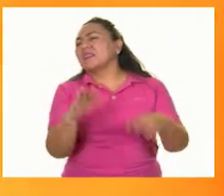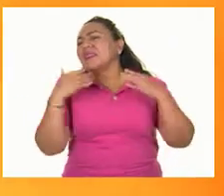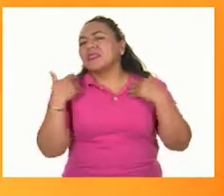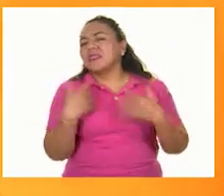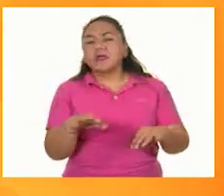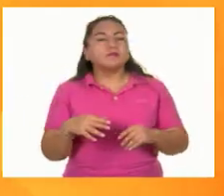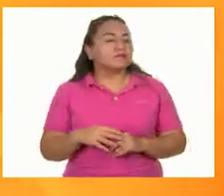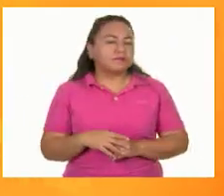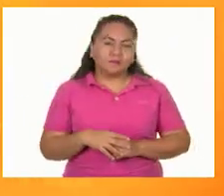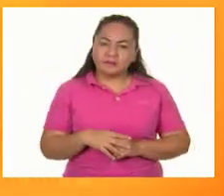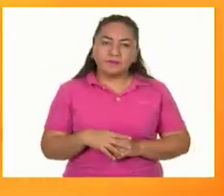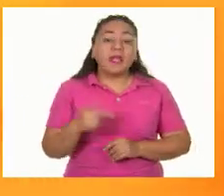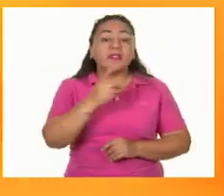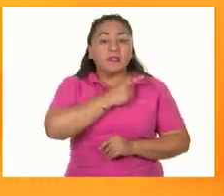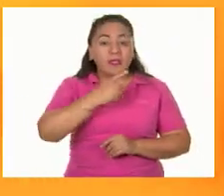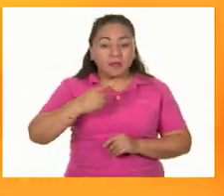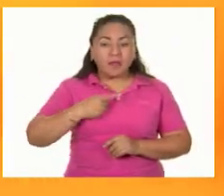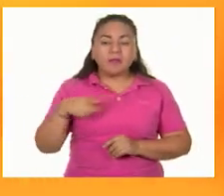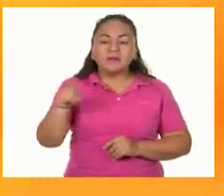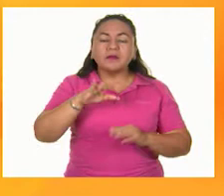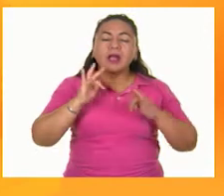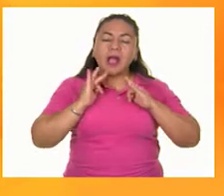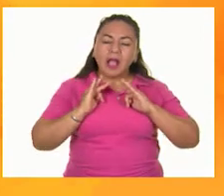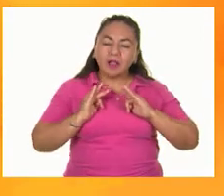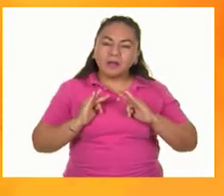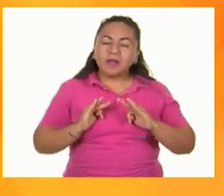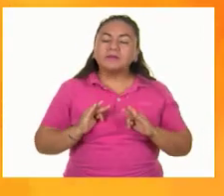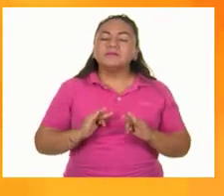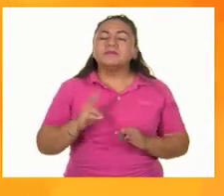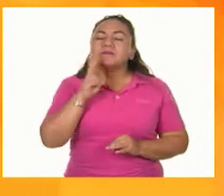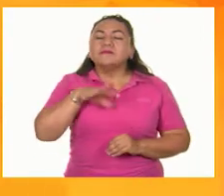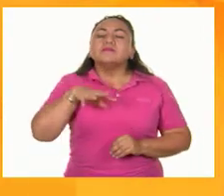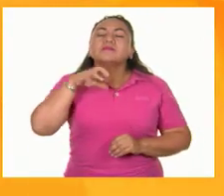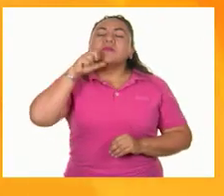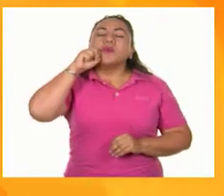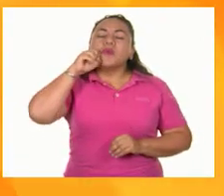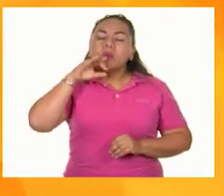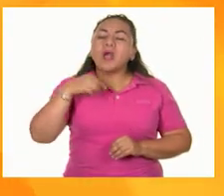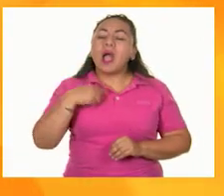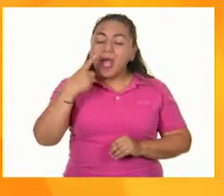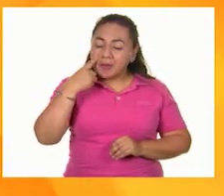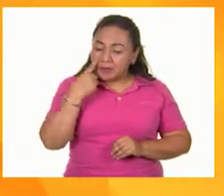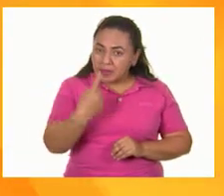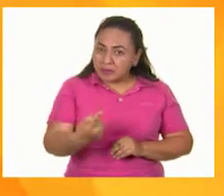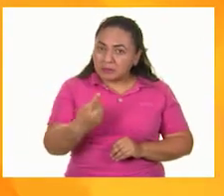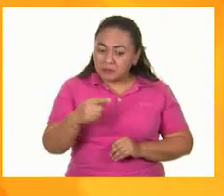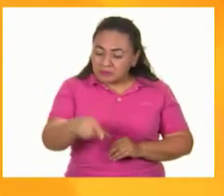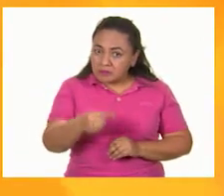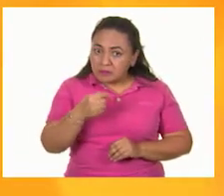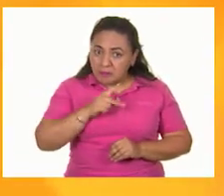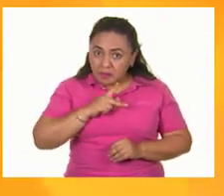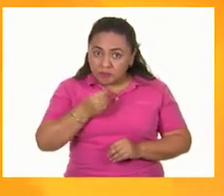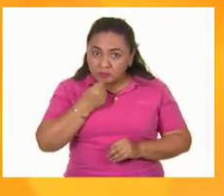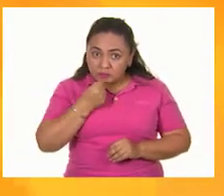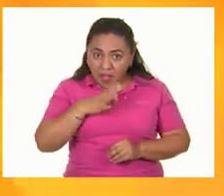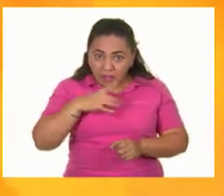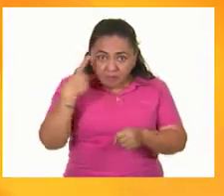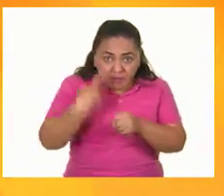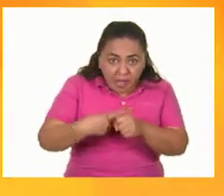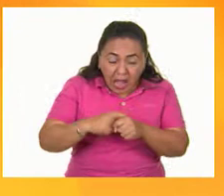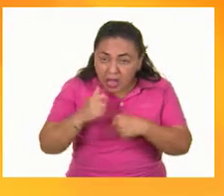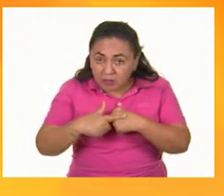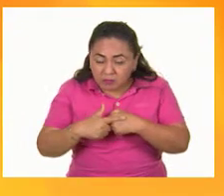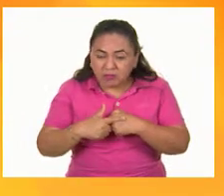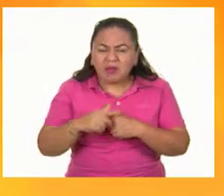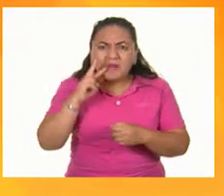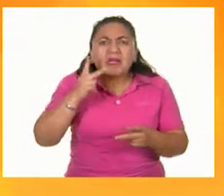es guardar la calma y respirar, verificar que mi pequeño no esté enfermo, ver qué detonó